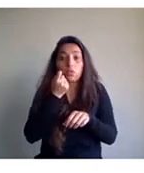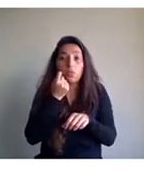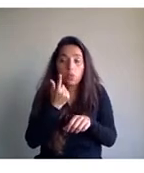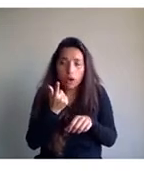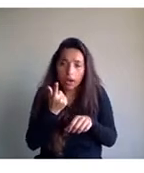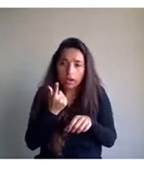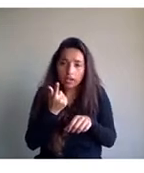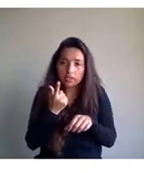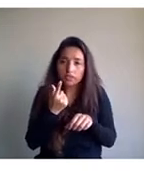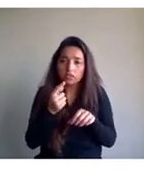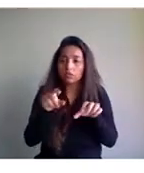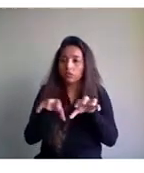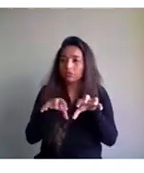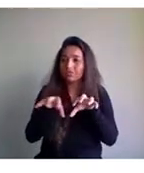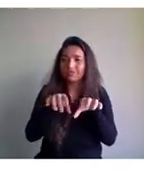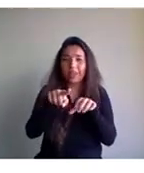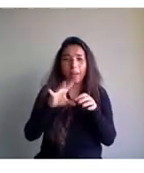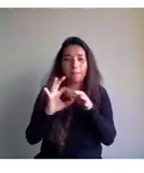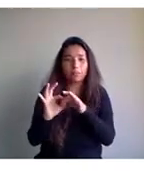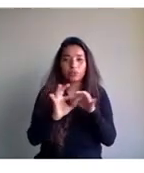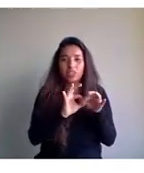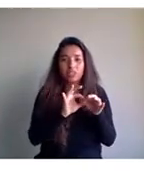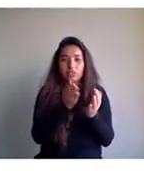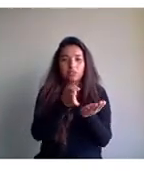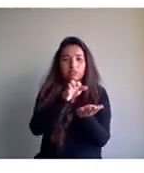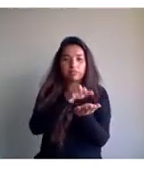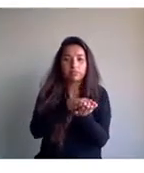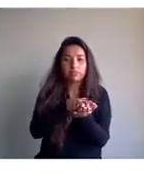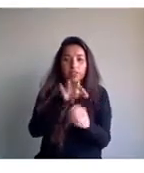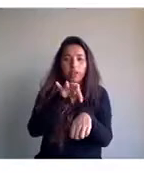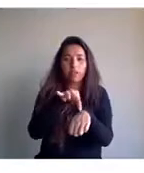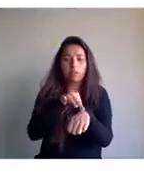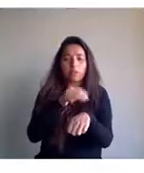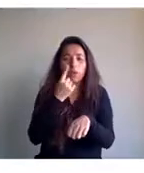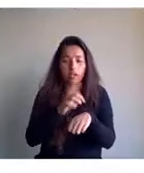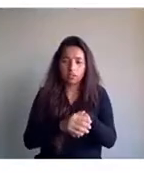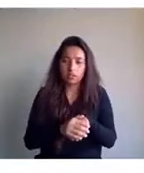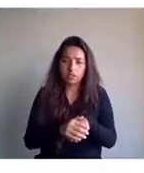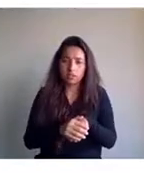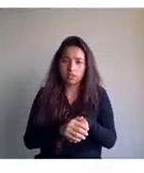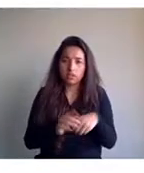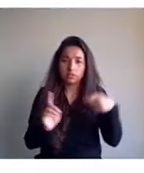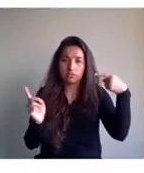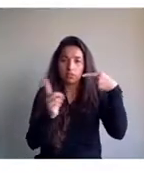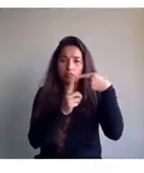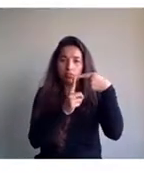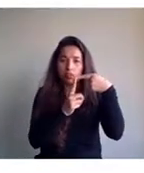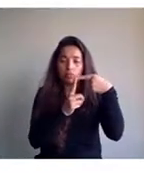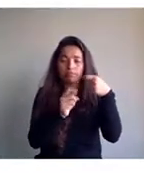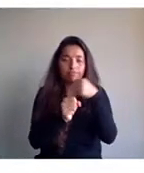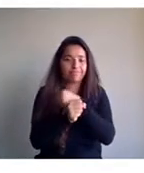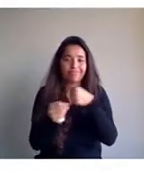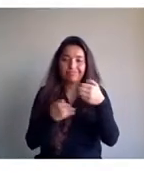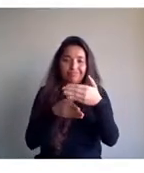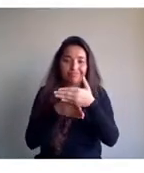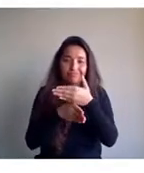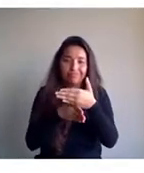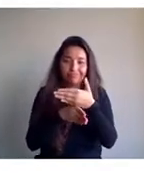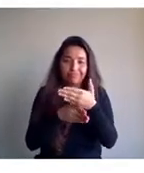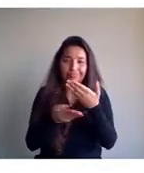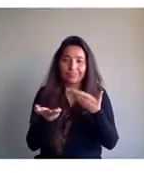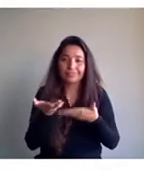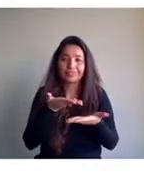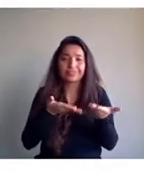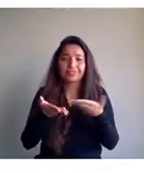población con discapacidad causadas por el hoy 1 el acceso a los servicios públicos ampliamente el